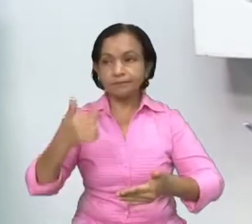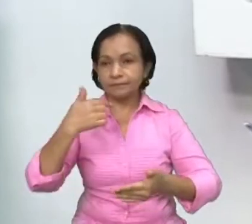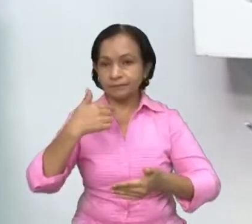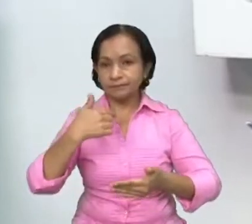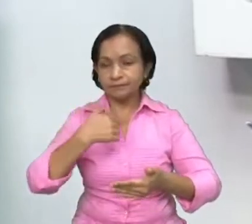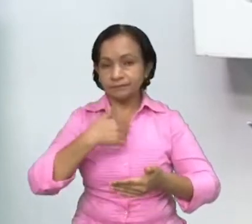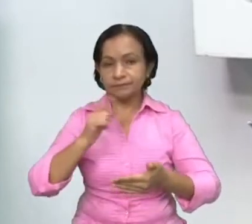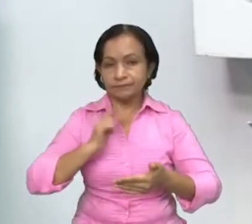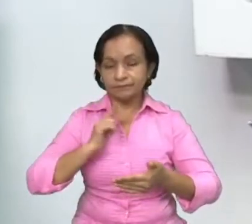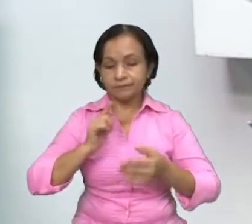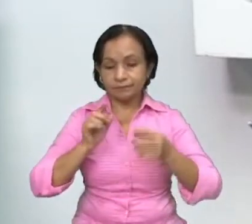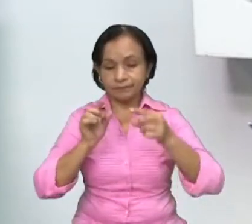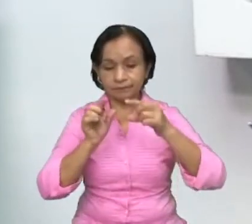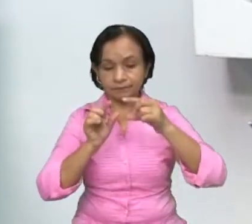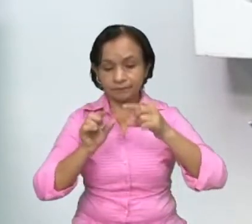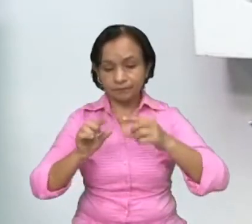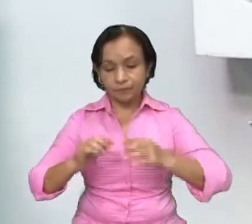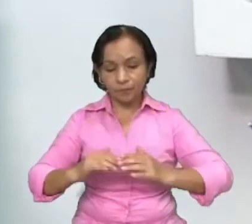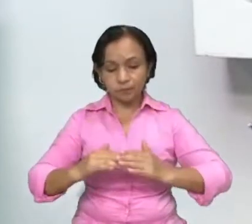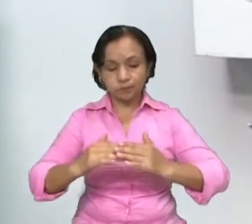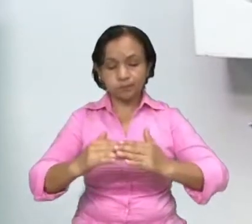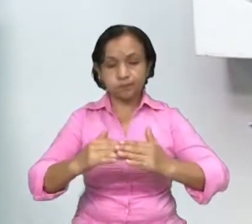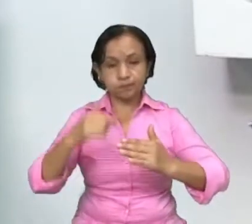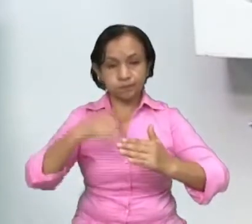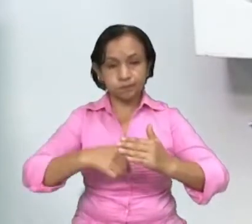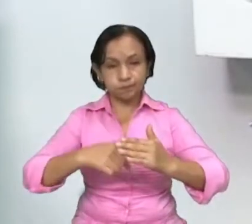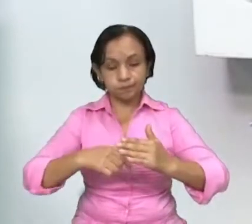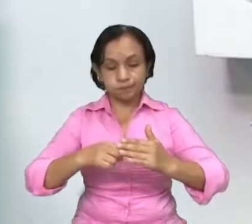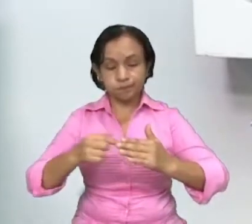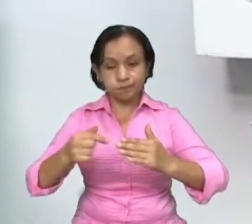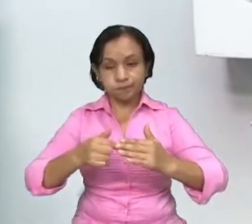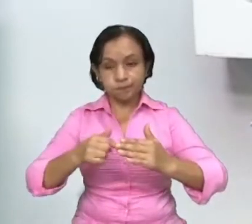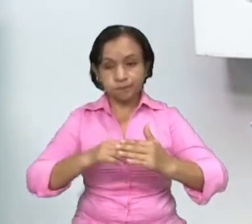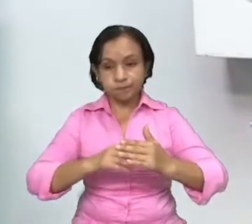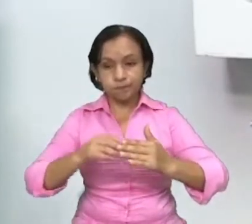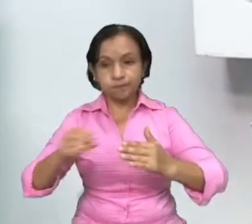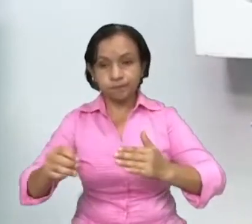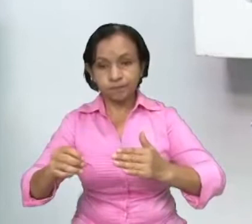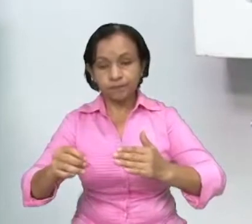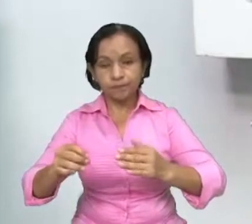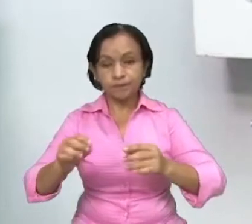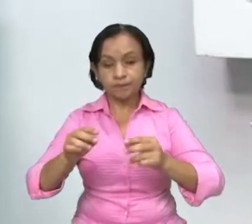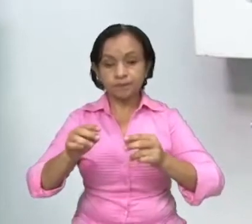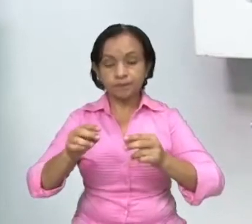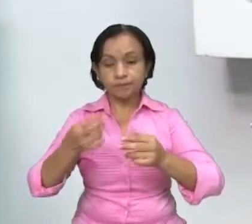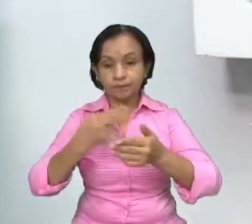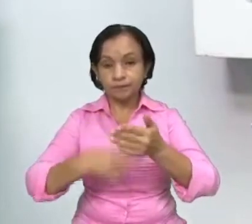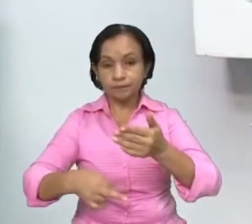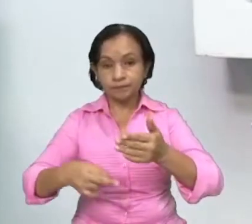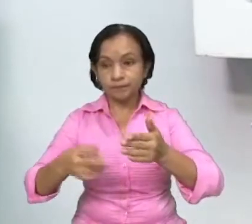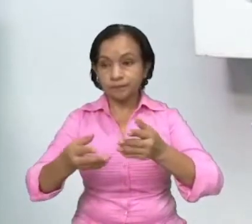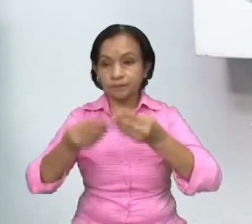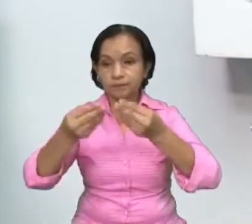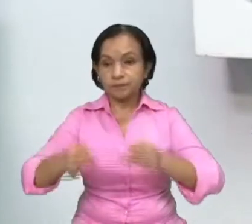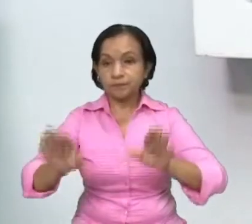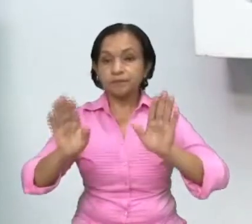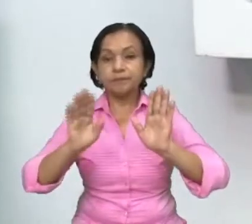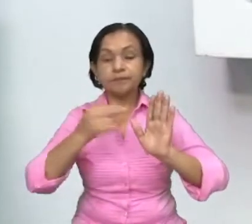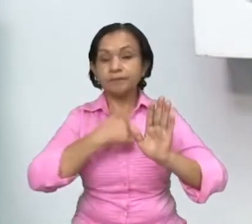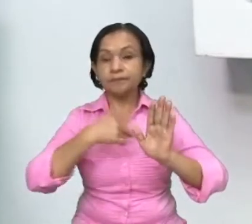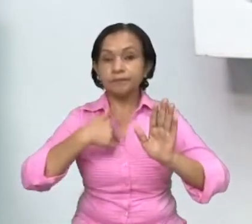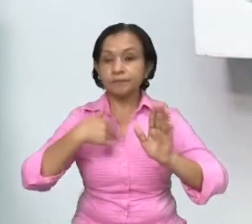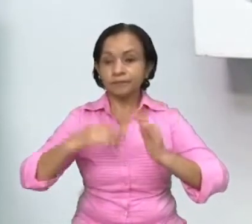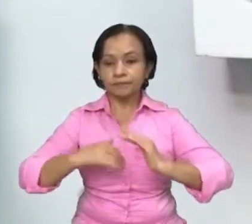yo tengo un tumor en la placenta, hacemos un láser, quemamos el vaso sanguíneo del tumor, desaparece el